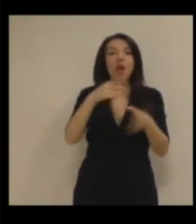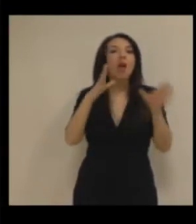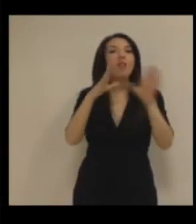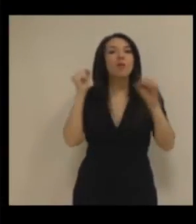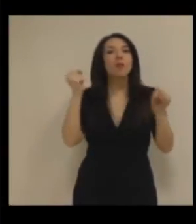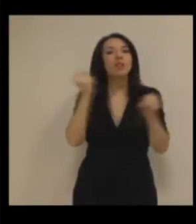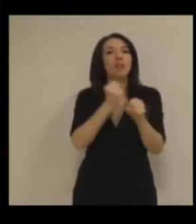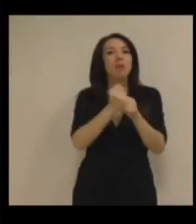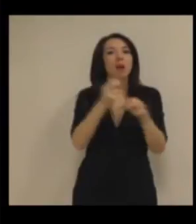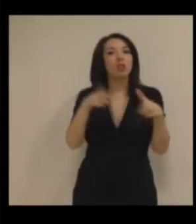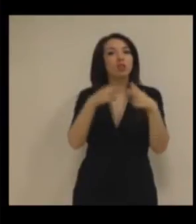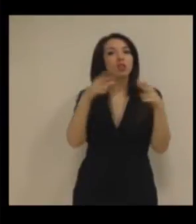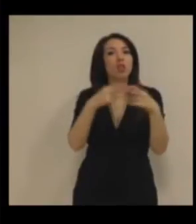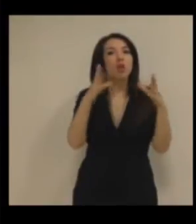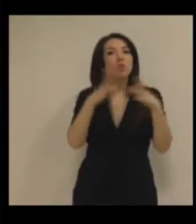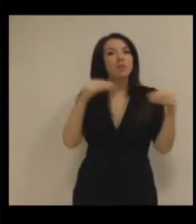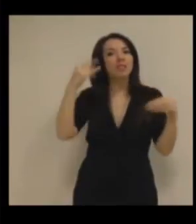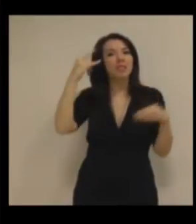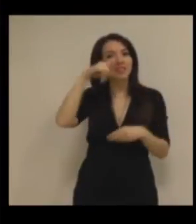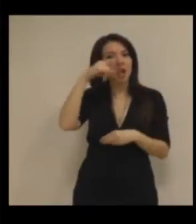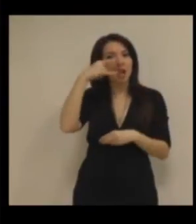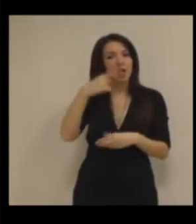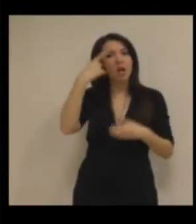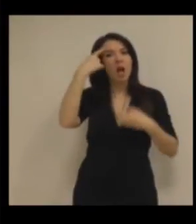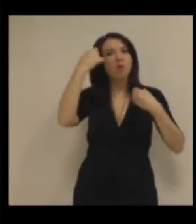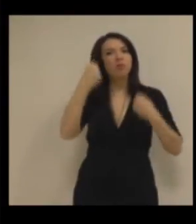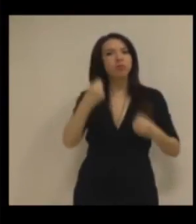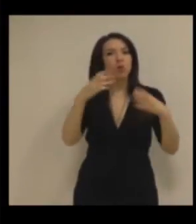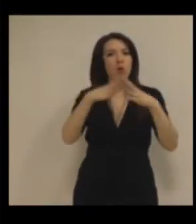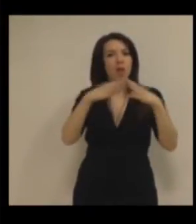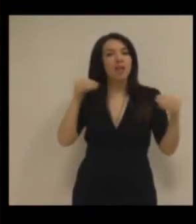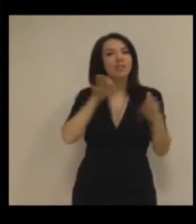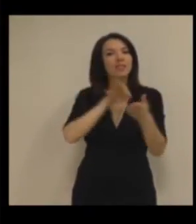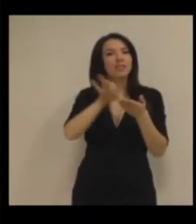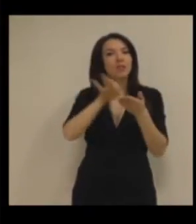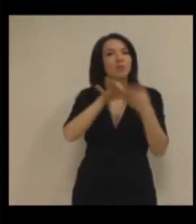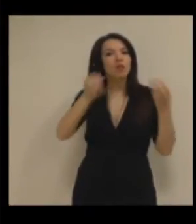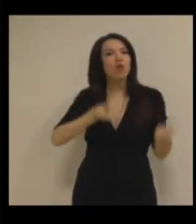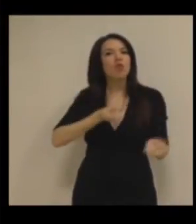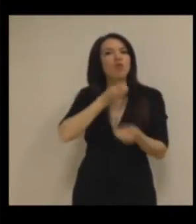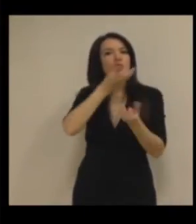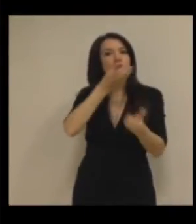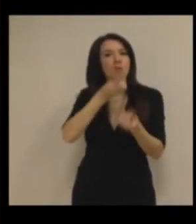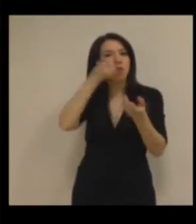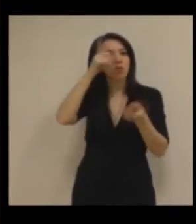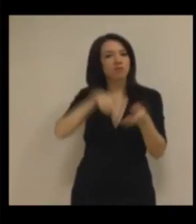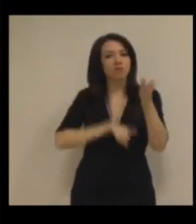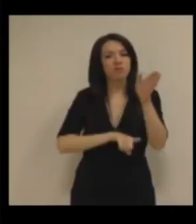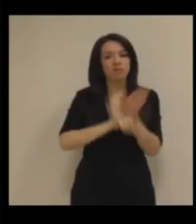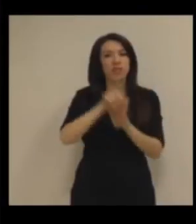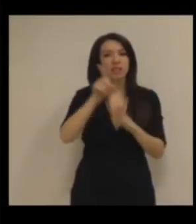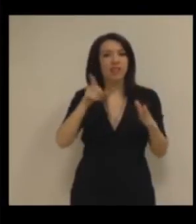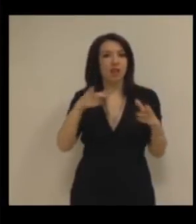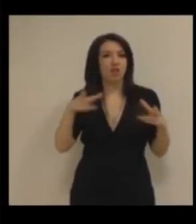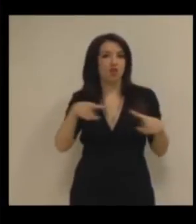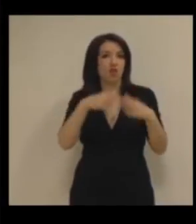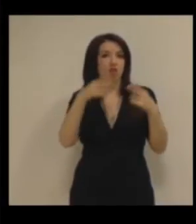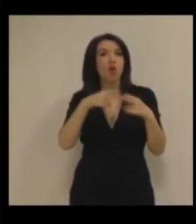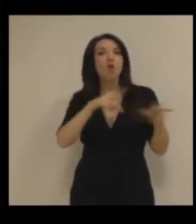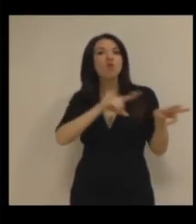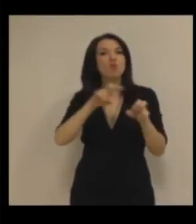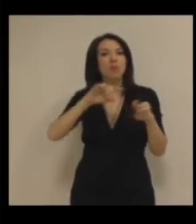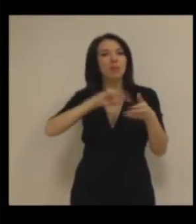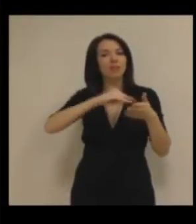en trabajo social por la Universidad de Salamanca, experto universitario en servicios de información y desarrollo comunitario en nuevas